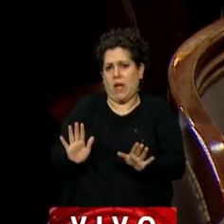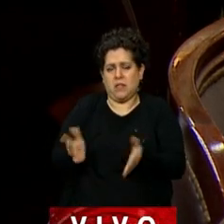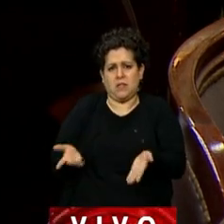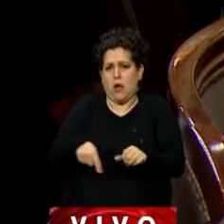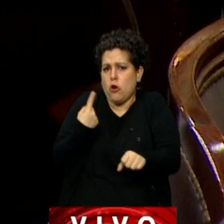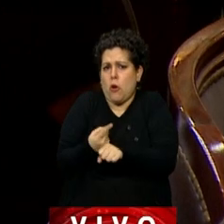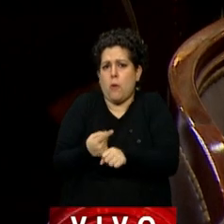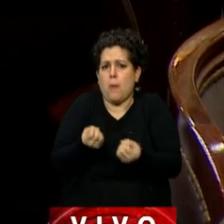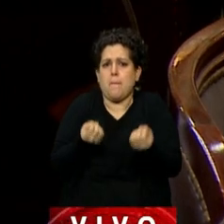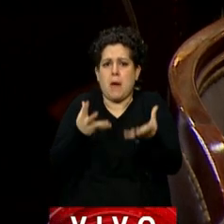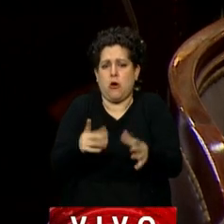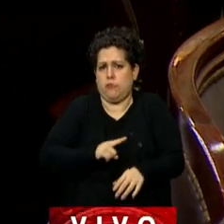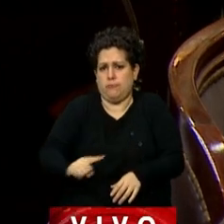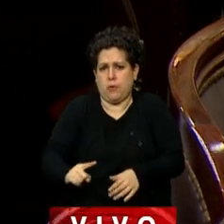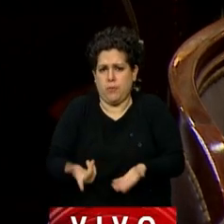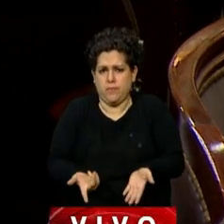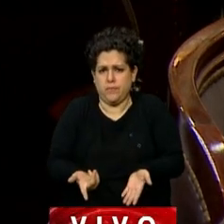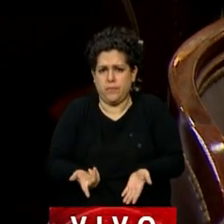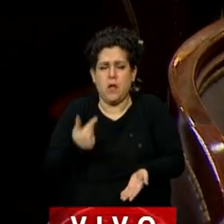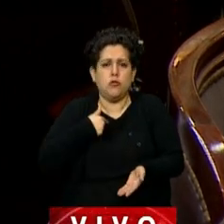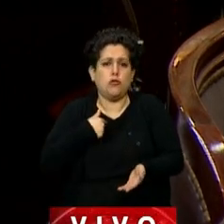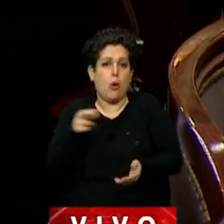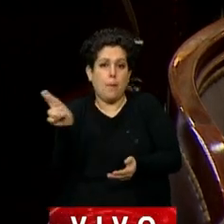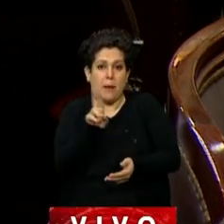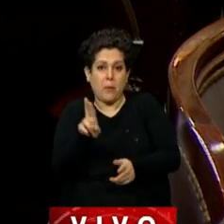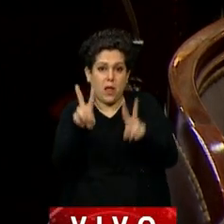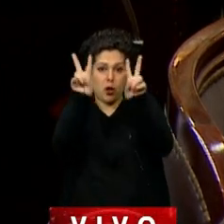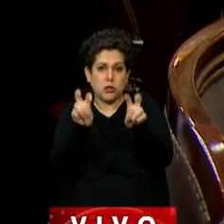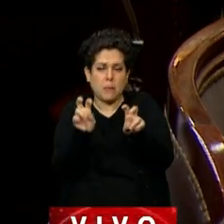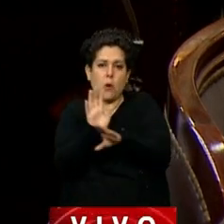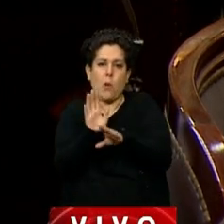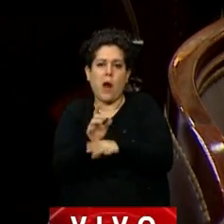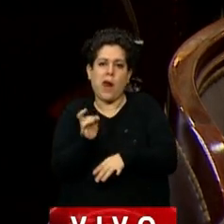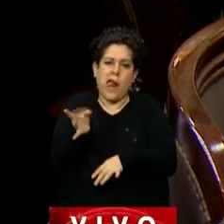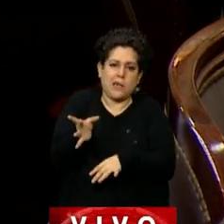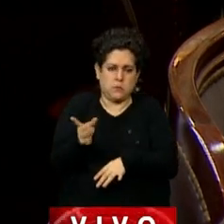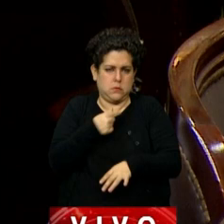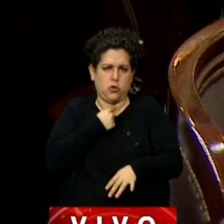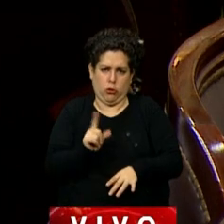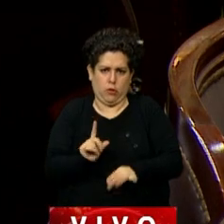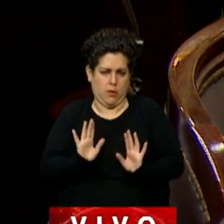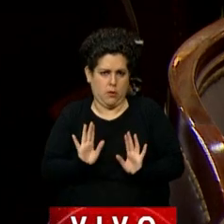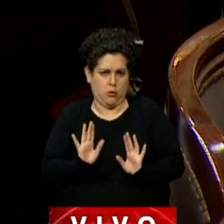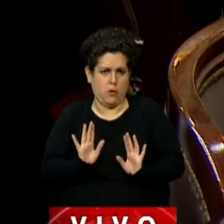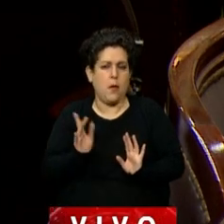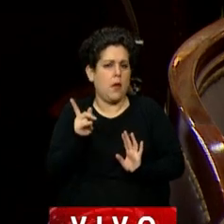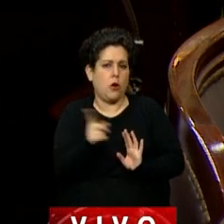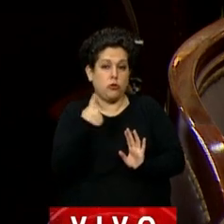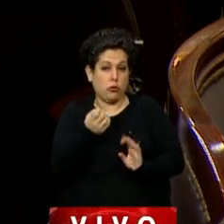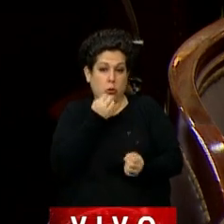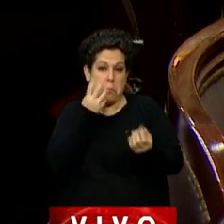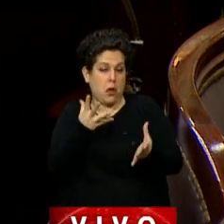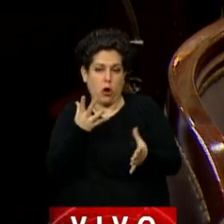mejores. No traigo esta cuestión de privilegio a modo de chicana. No vamos a